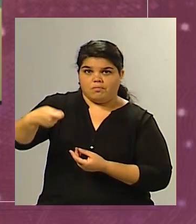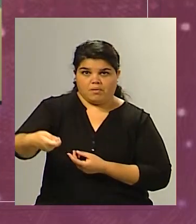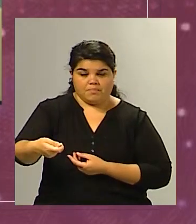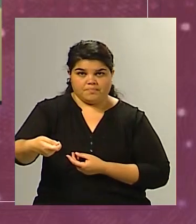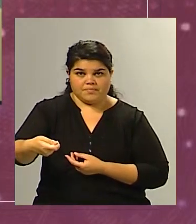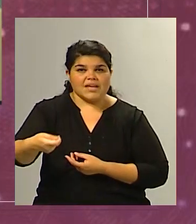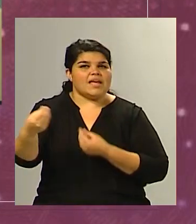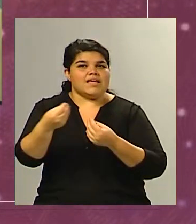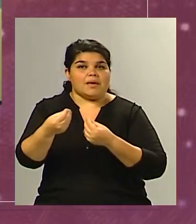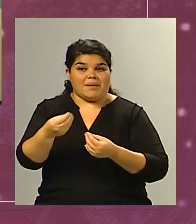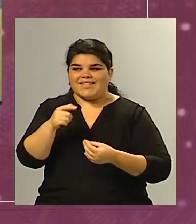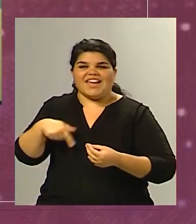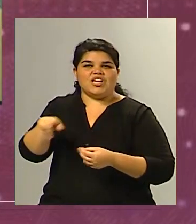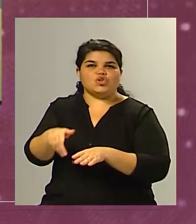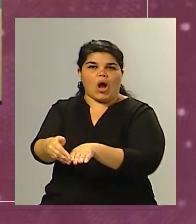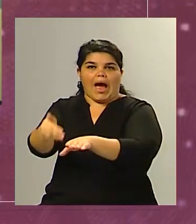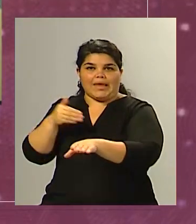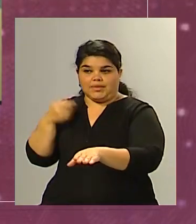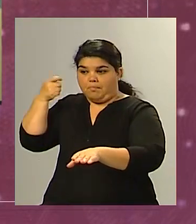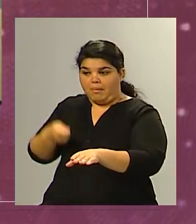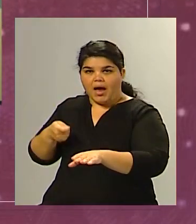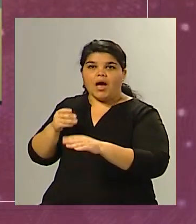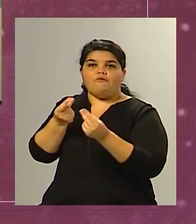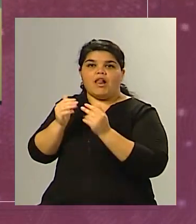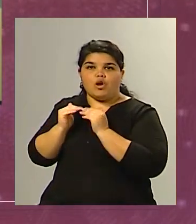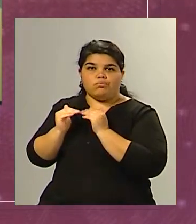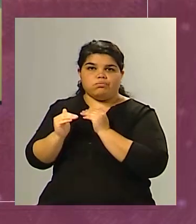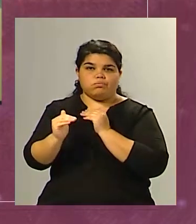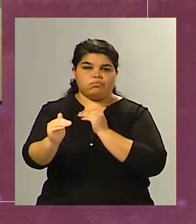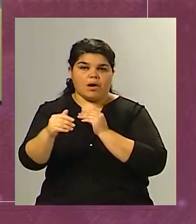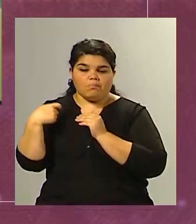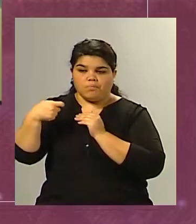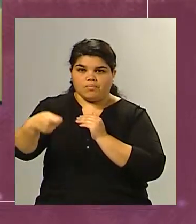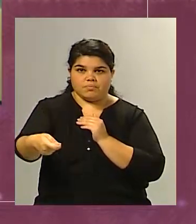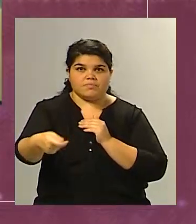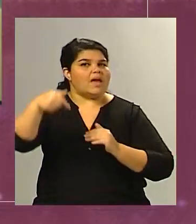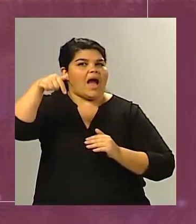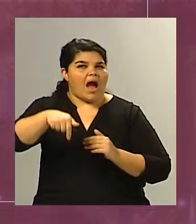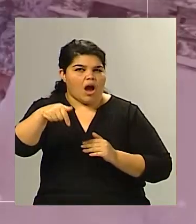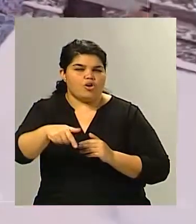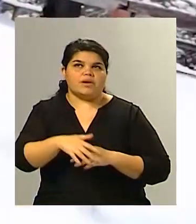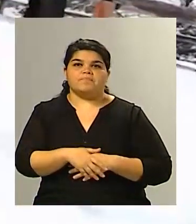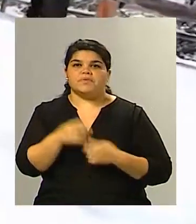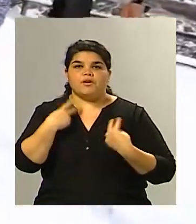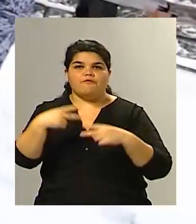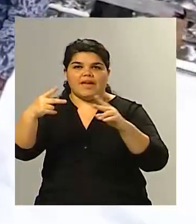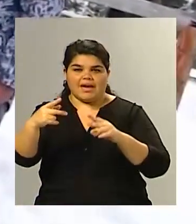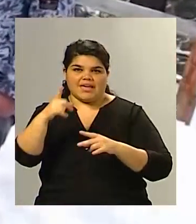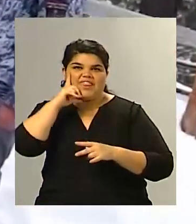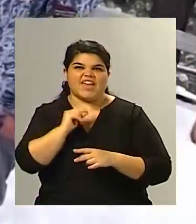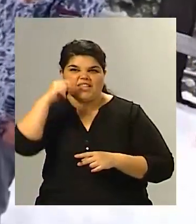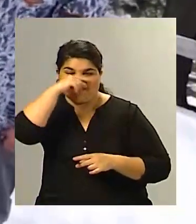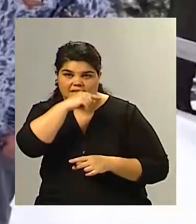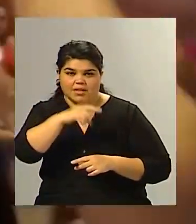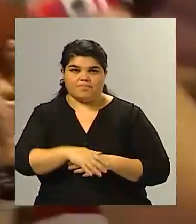pudieron congelar la tarifa como hablábamos en el bloque anterior. Sí. Hoy si una persona quiere hacer un viaje de 7 días con